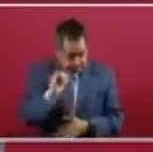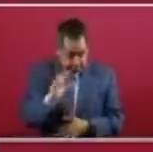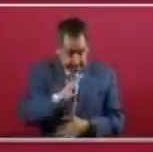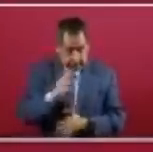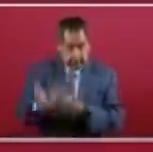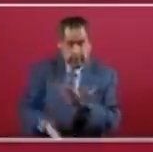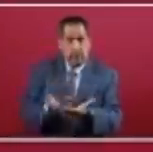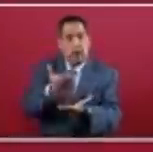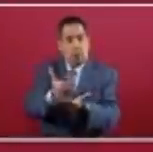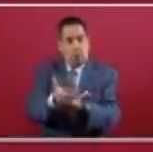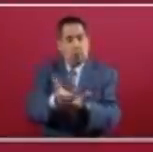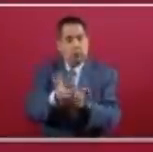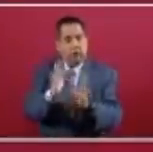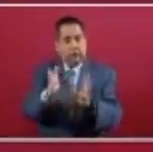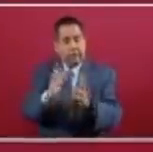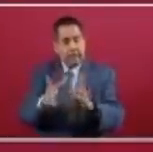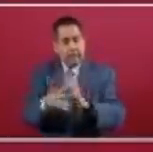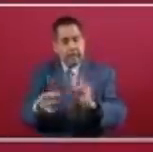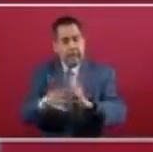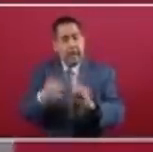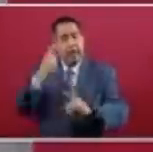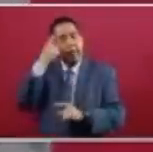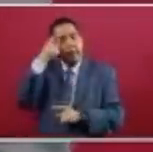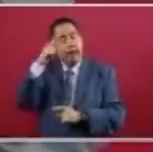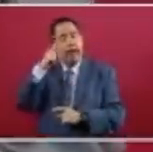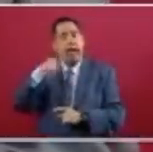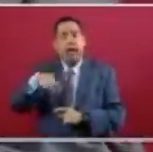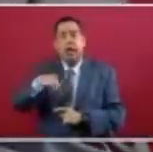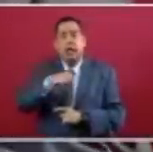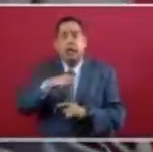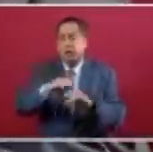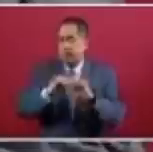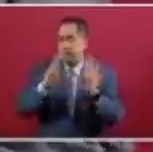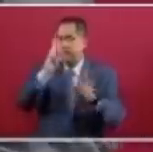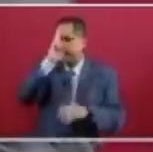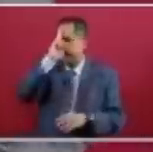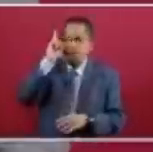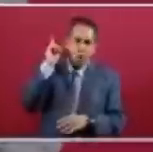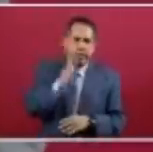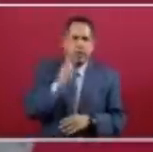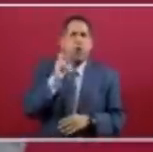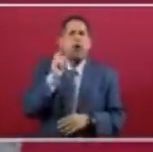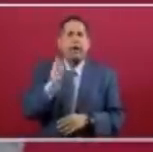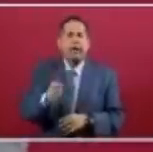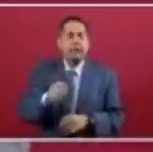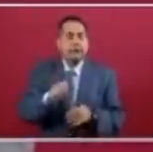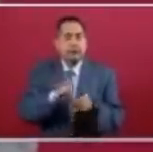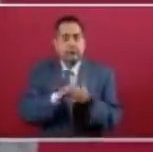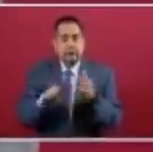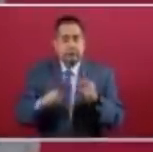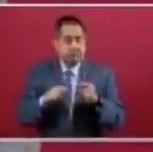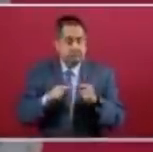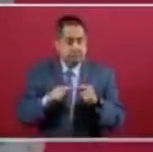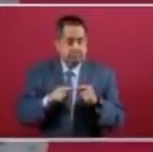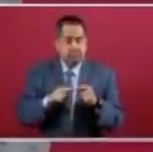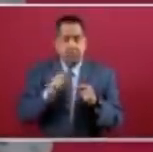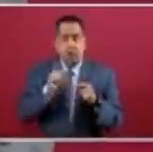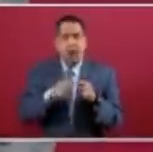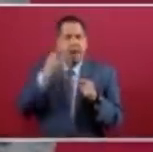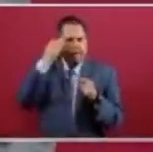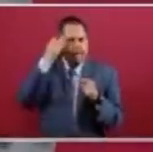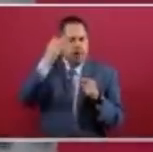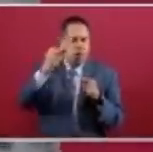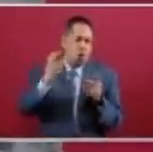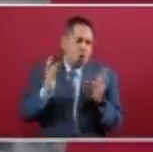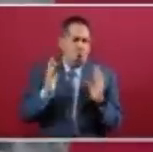propuesta que estamos haciendo para que quede prohibido durante un periodo